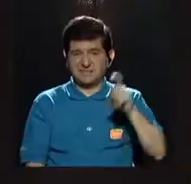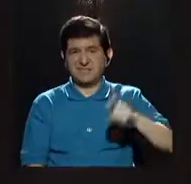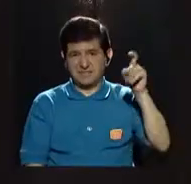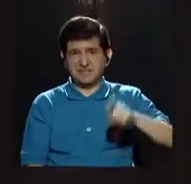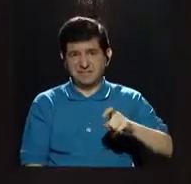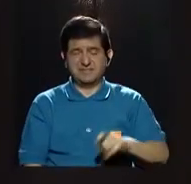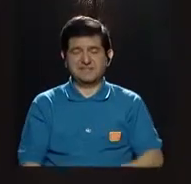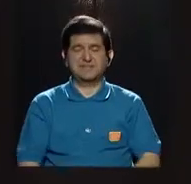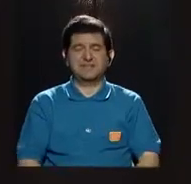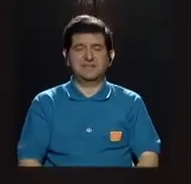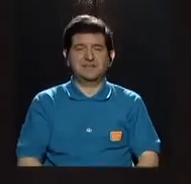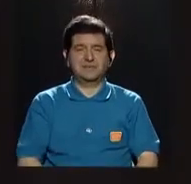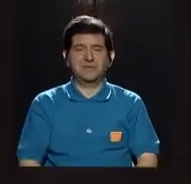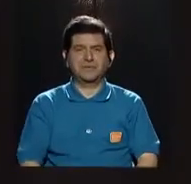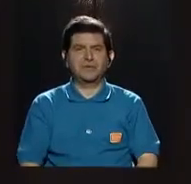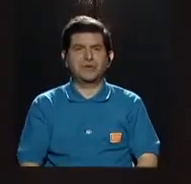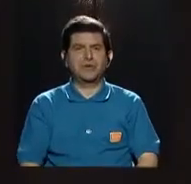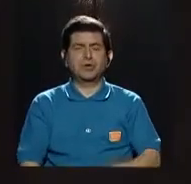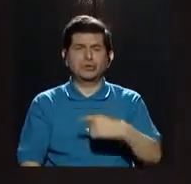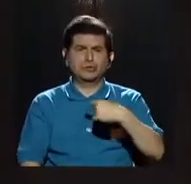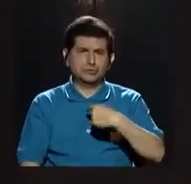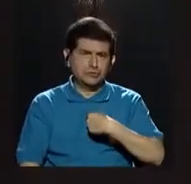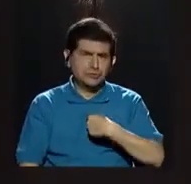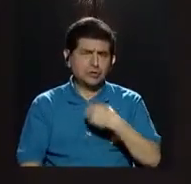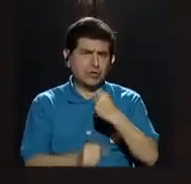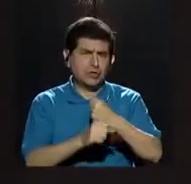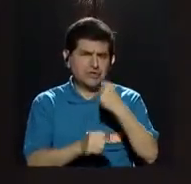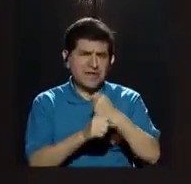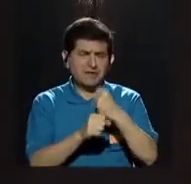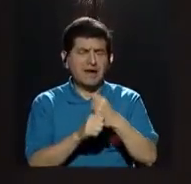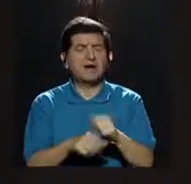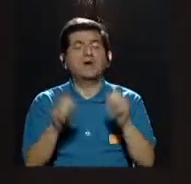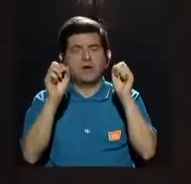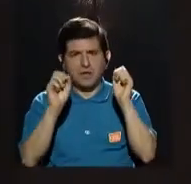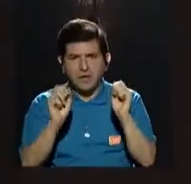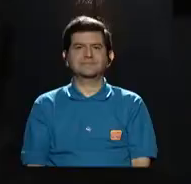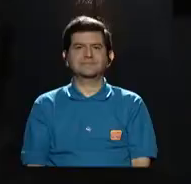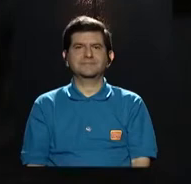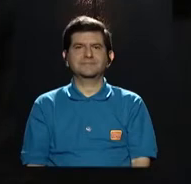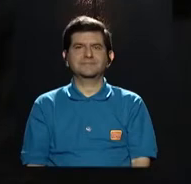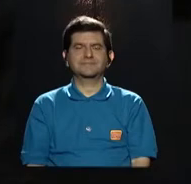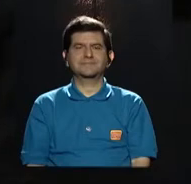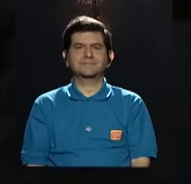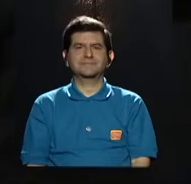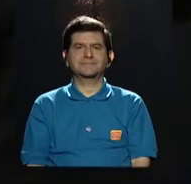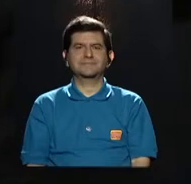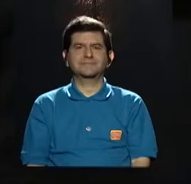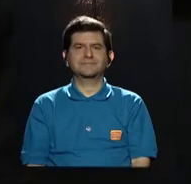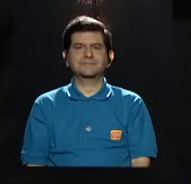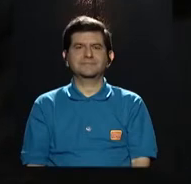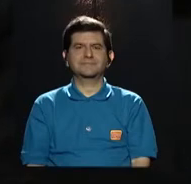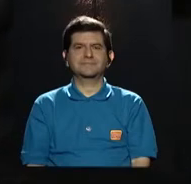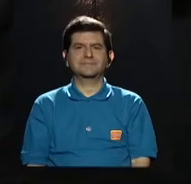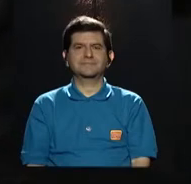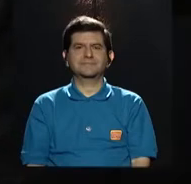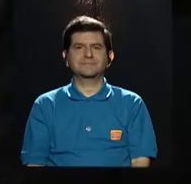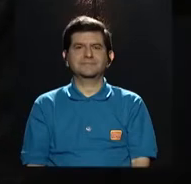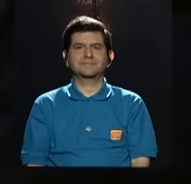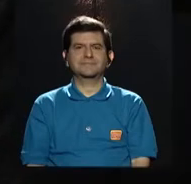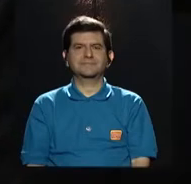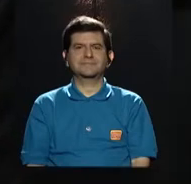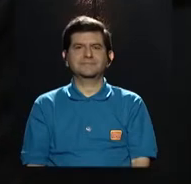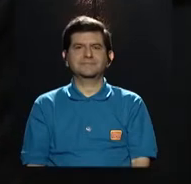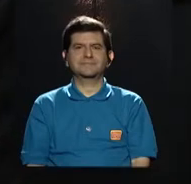Unidos a finales de los años 60. En la actualidad, Davis es parte del grupo de académicos de la Universidad de California.